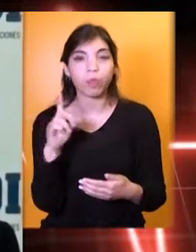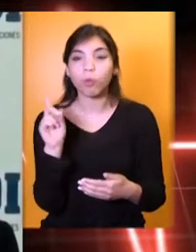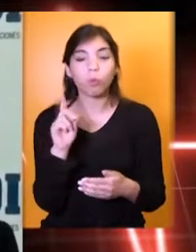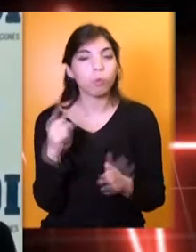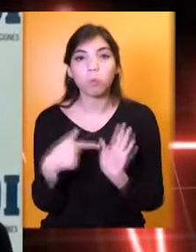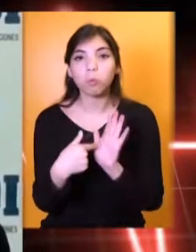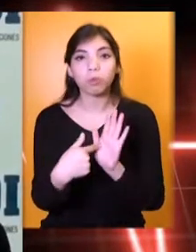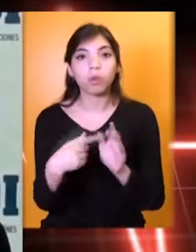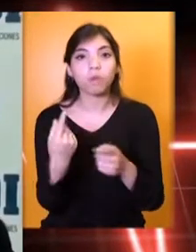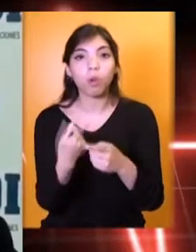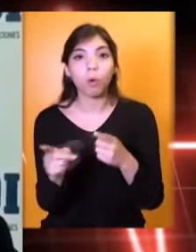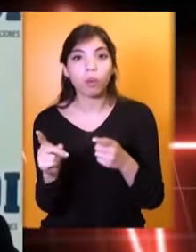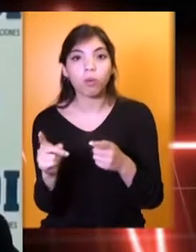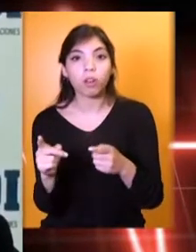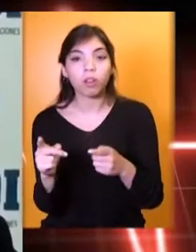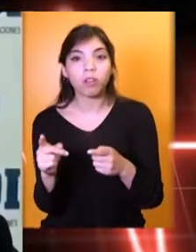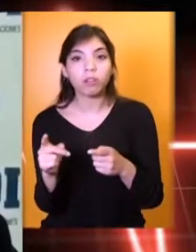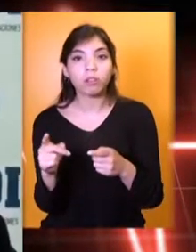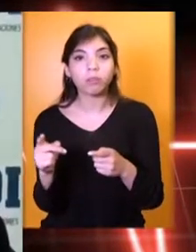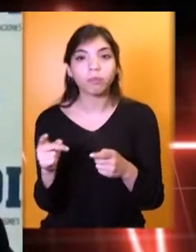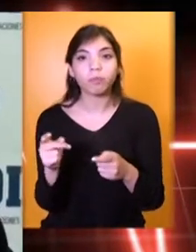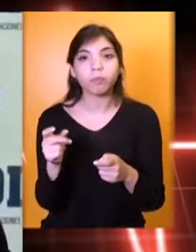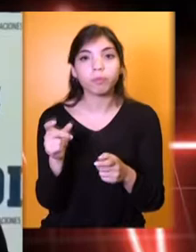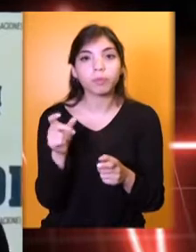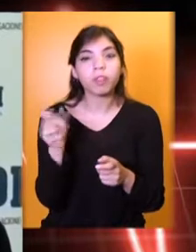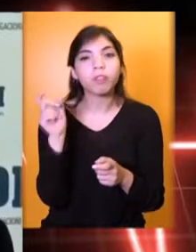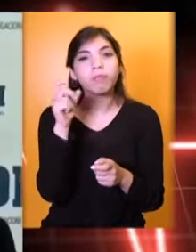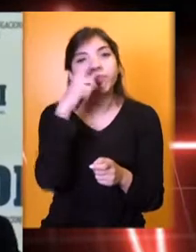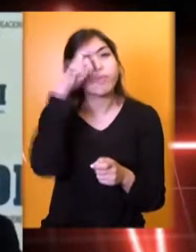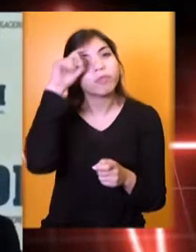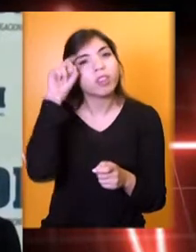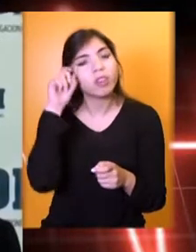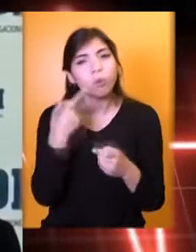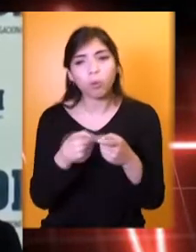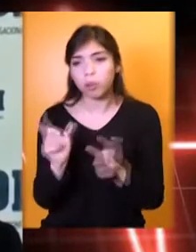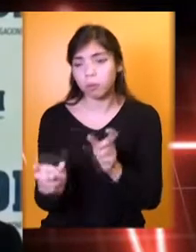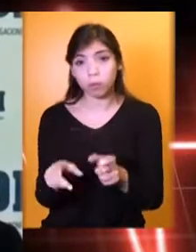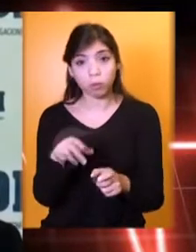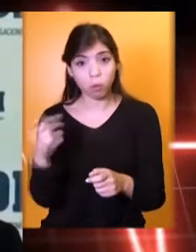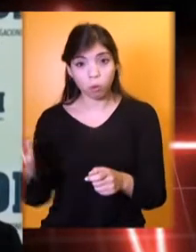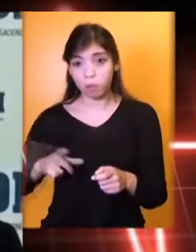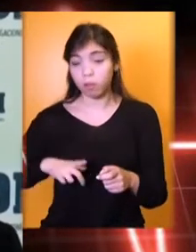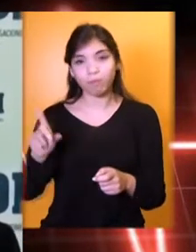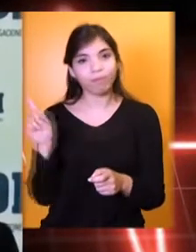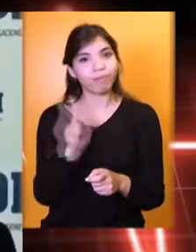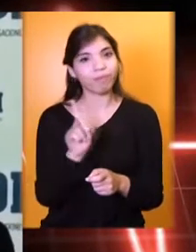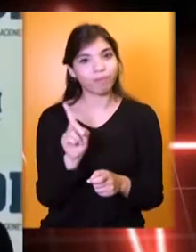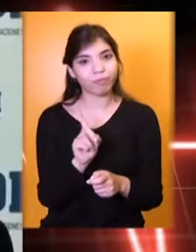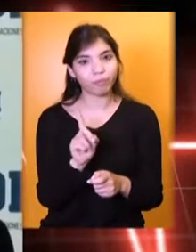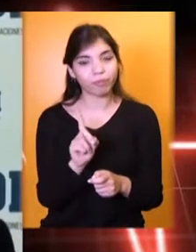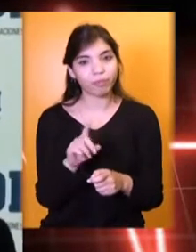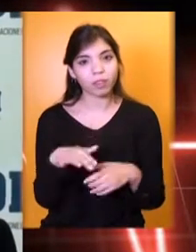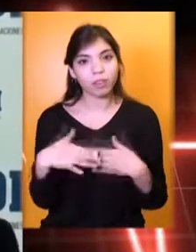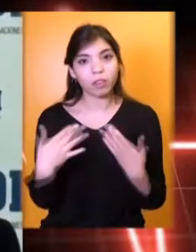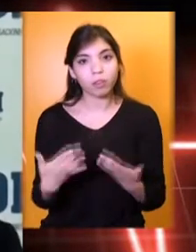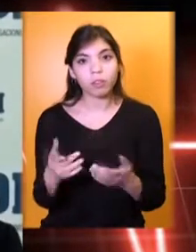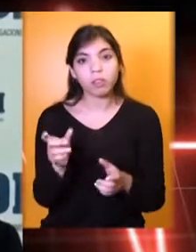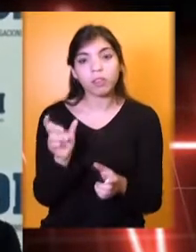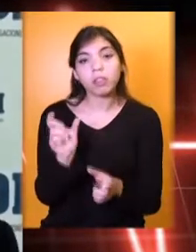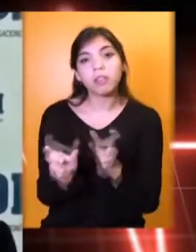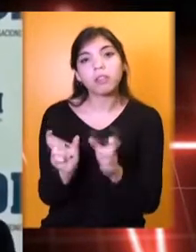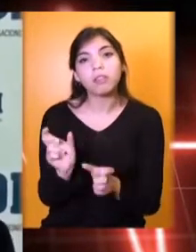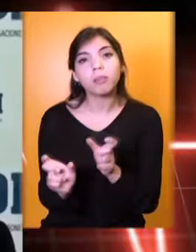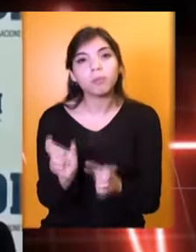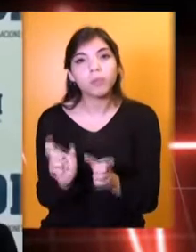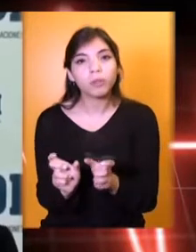no presentaban lesiones atribuibles a terceras personas. La causa probable, conforme a la investigación realizada por los detectives de esta brigada, se